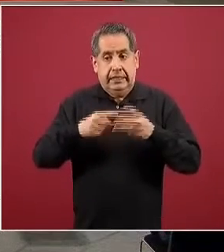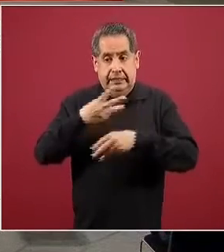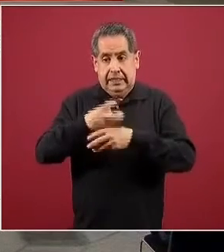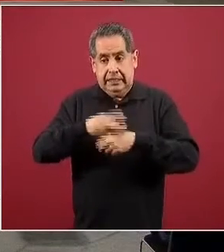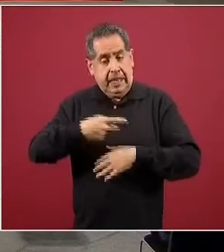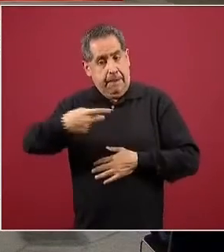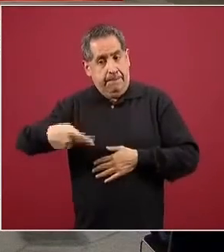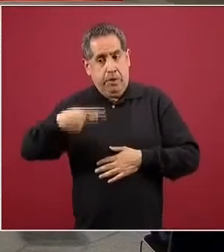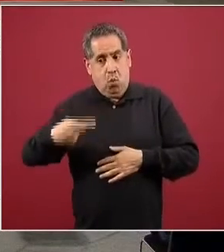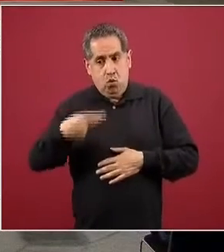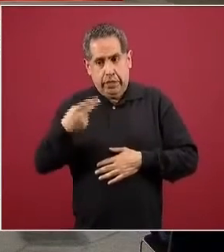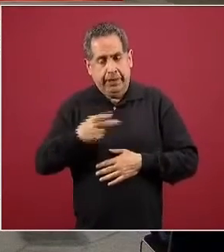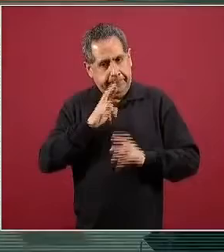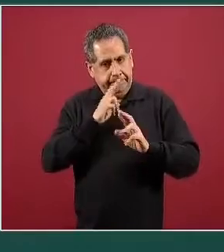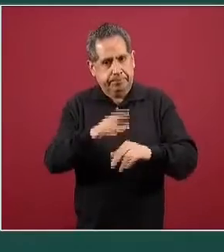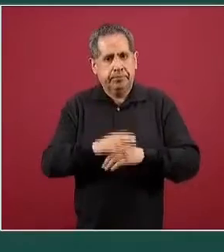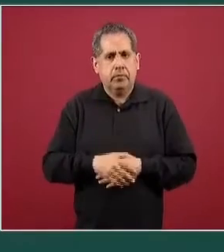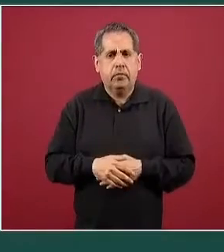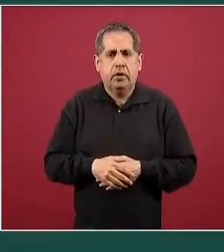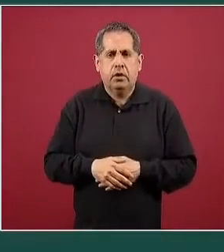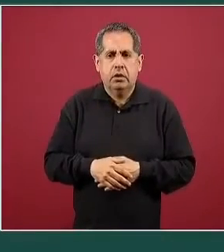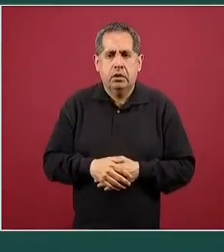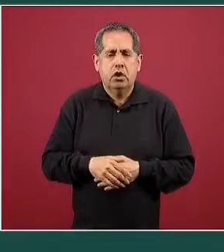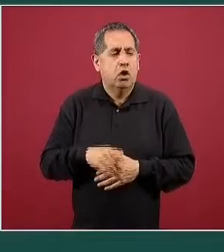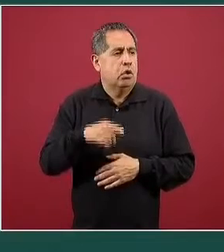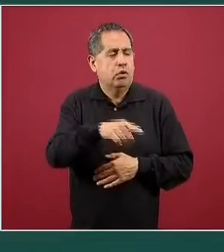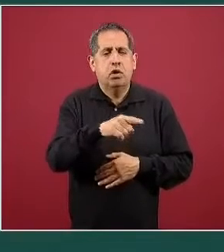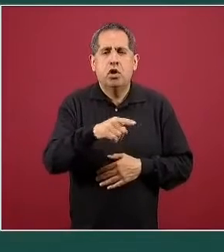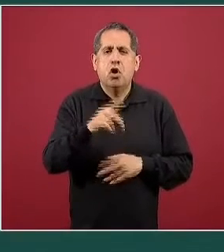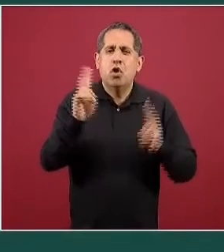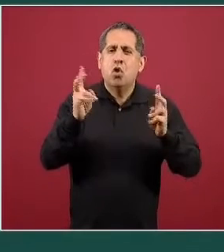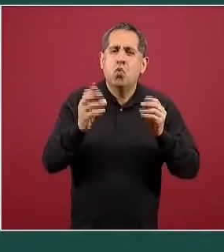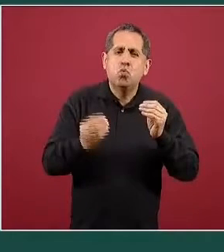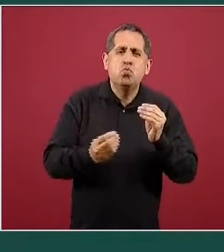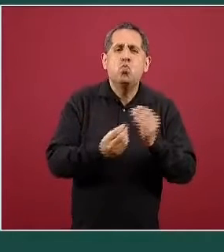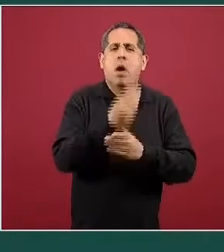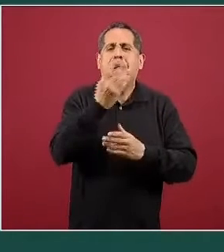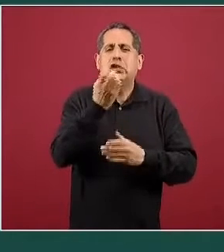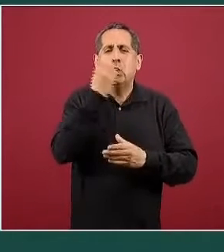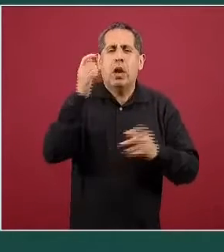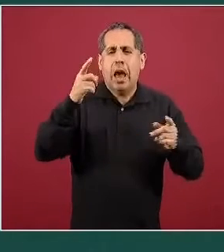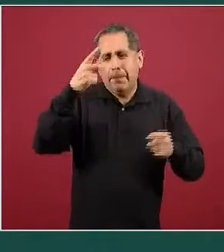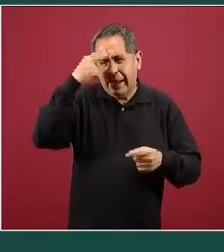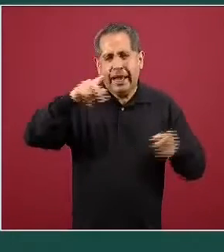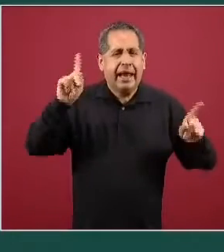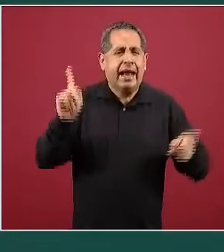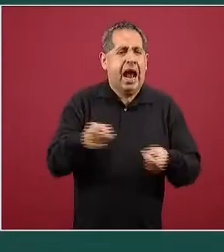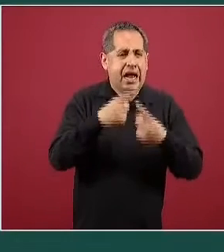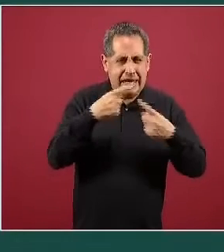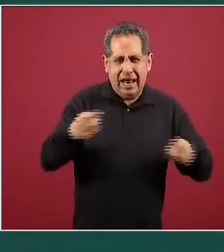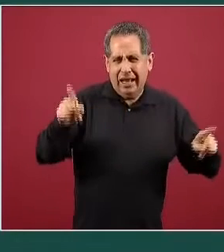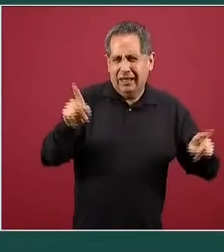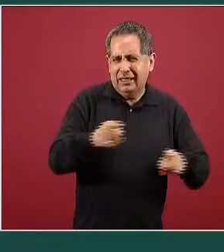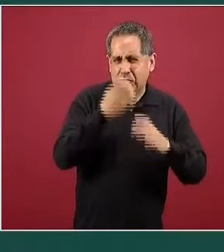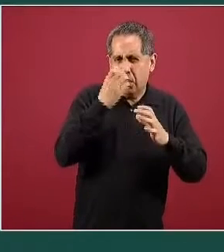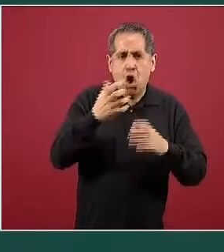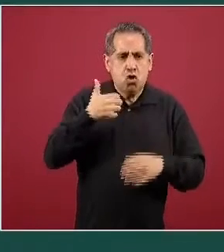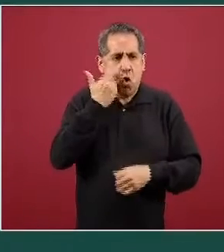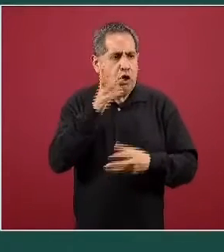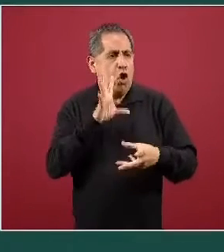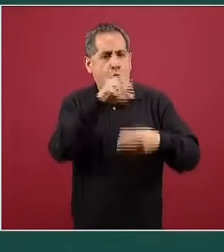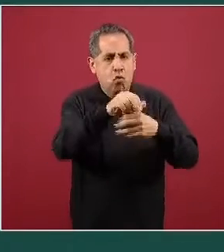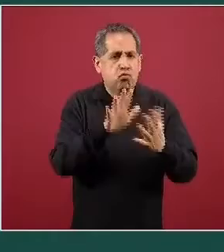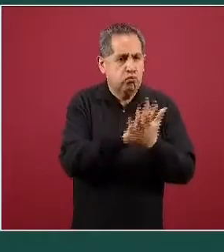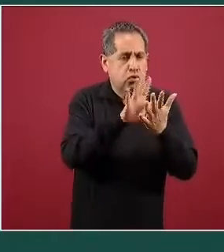tercera pregunta. Quiero formar parte de una orquesta de la Nueva Escuela Mexicana, tengo 10 años. ¿Cómo están